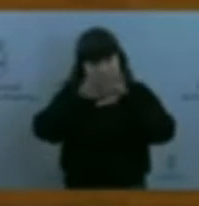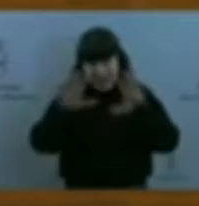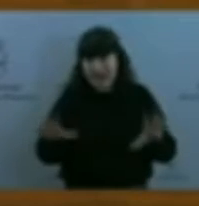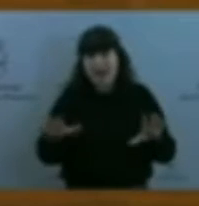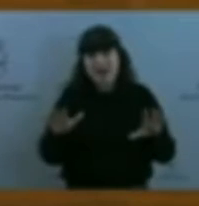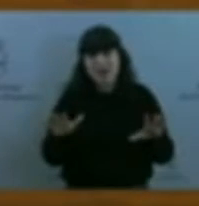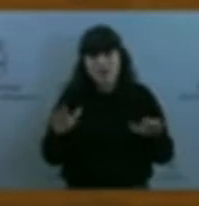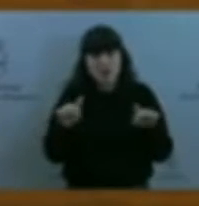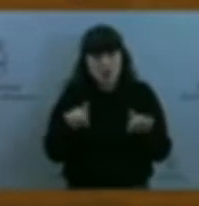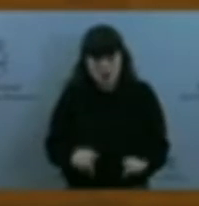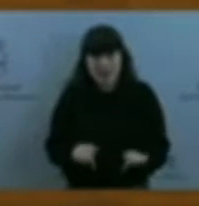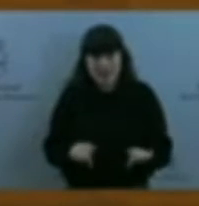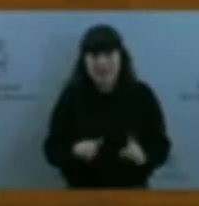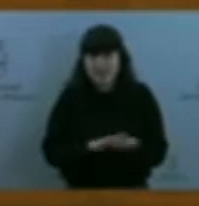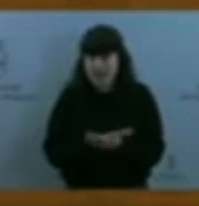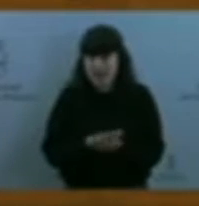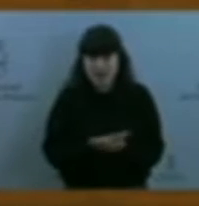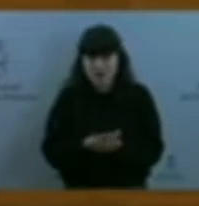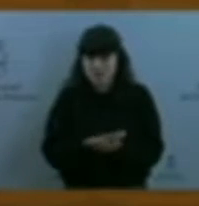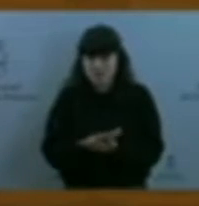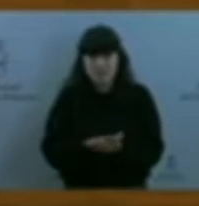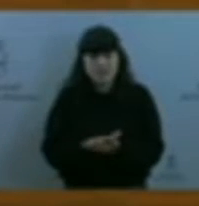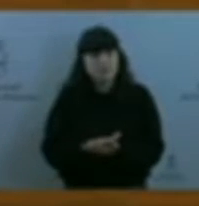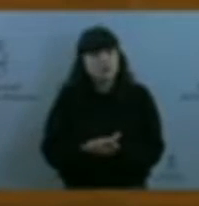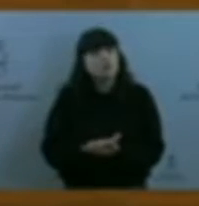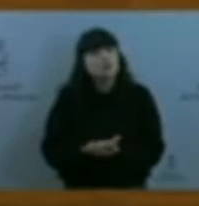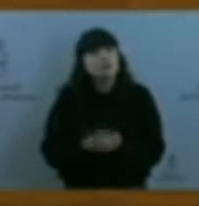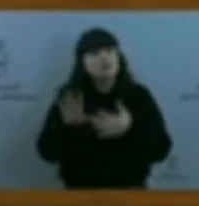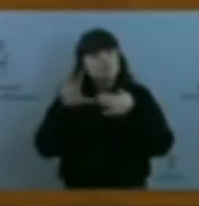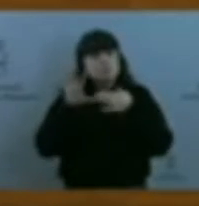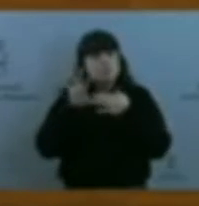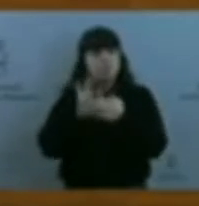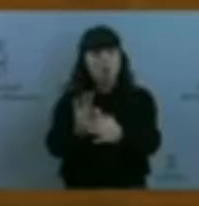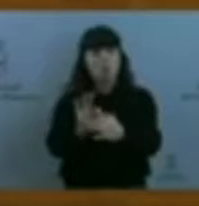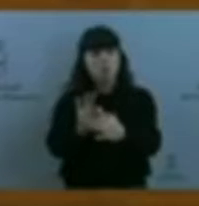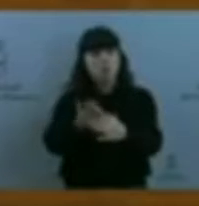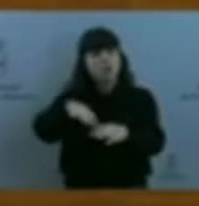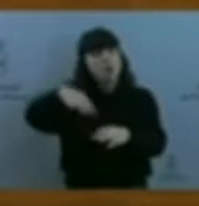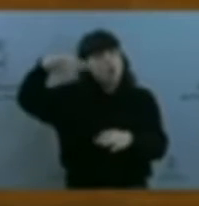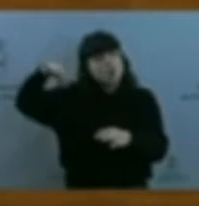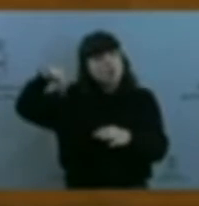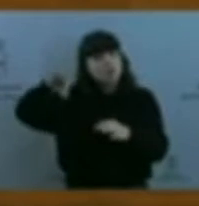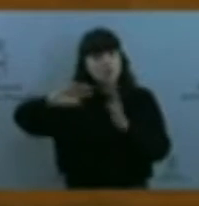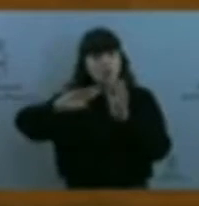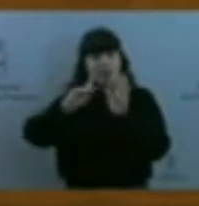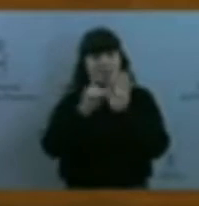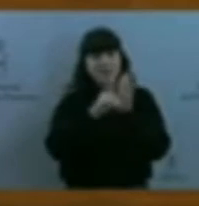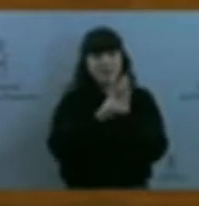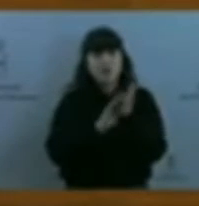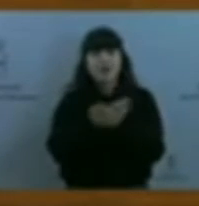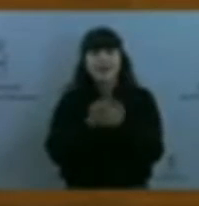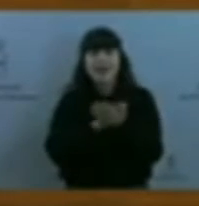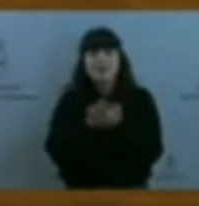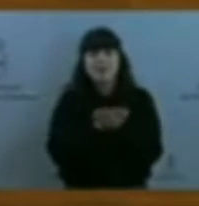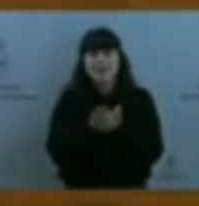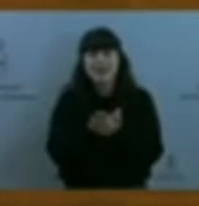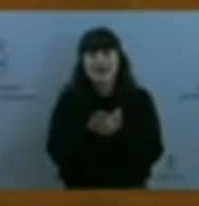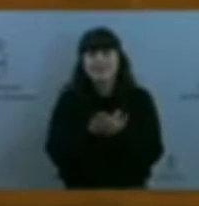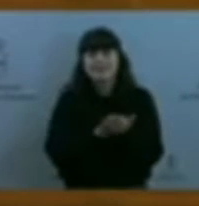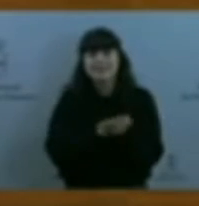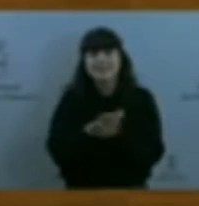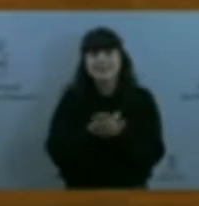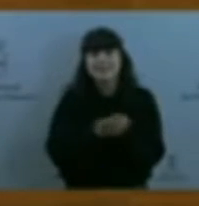se refiere únicamente al apartado del decreto que habla de garantías sanitarias. Las partes referidas al registro y la participación